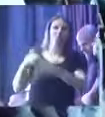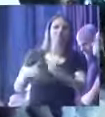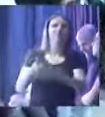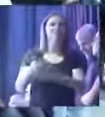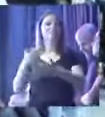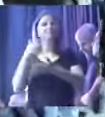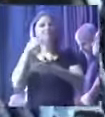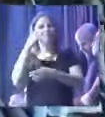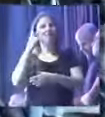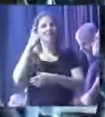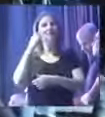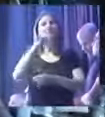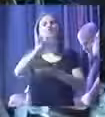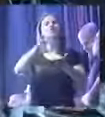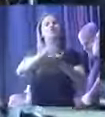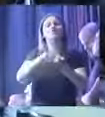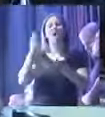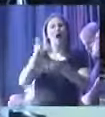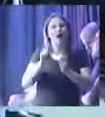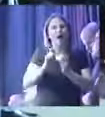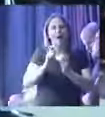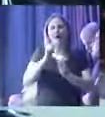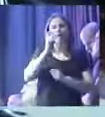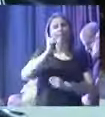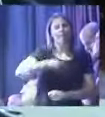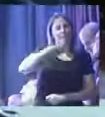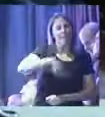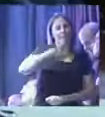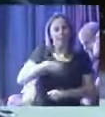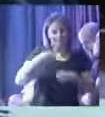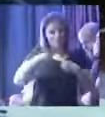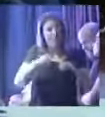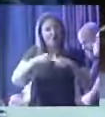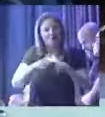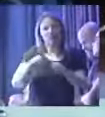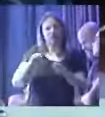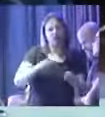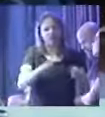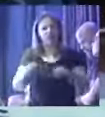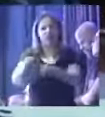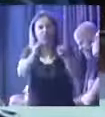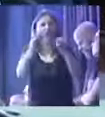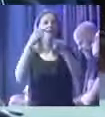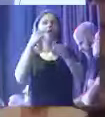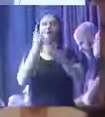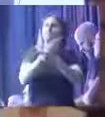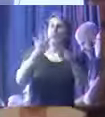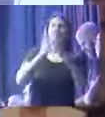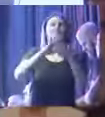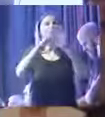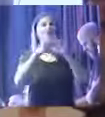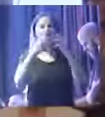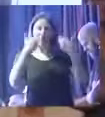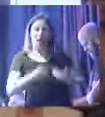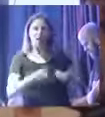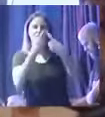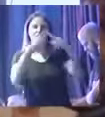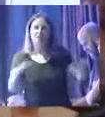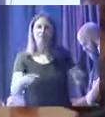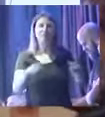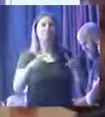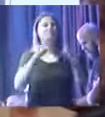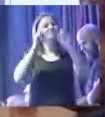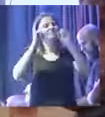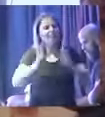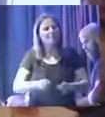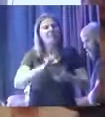la ciudad que recorría el Pepe en motocicleta, rompiendo todos los esquemas que teníamos. Es la ciudad